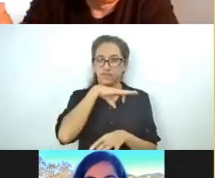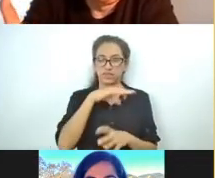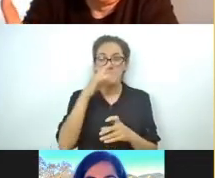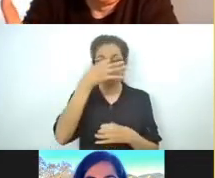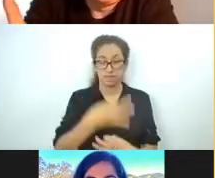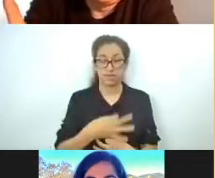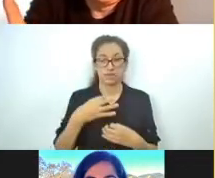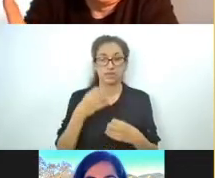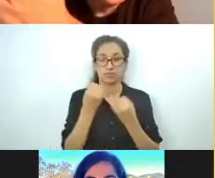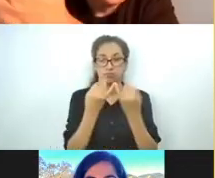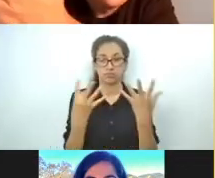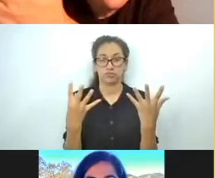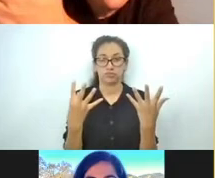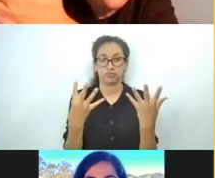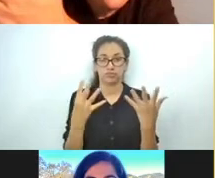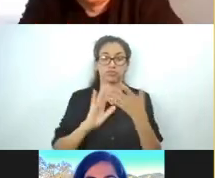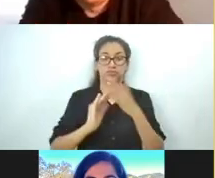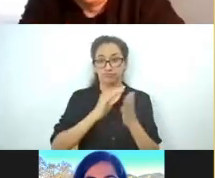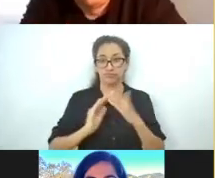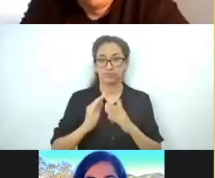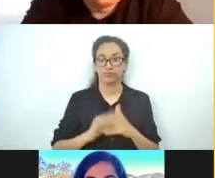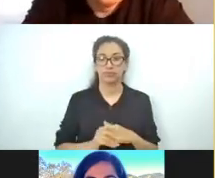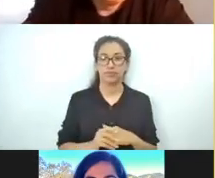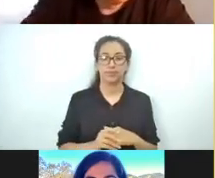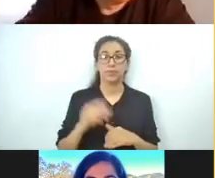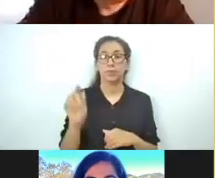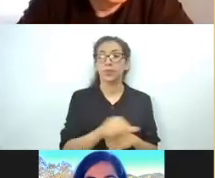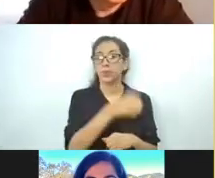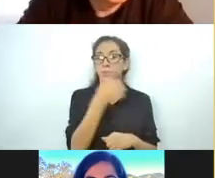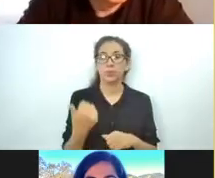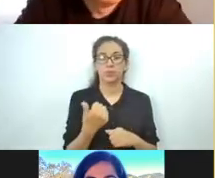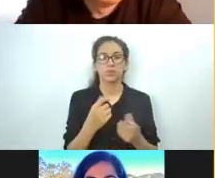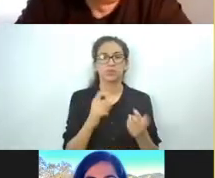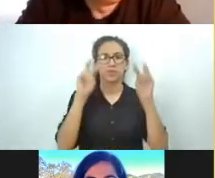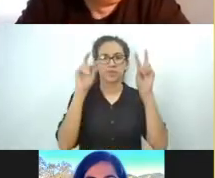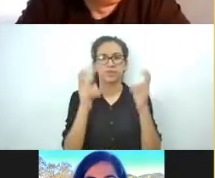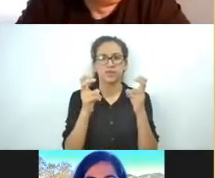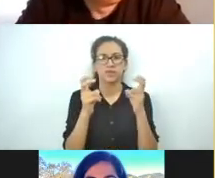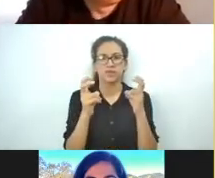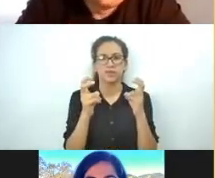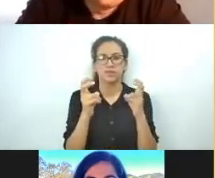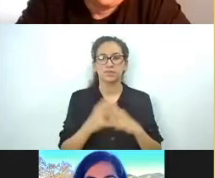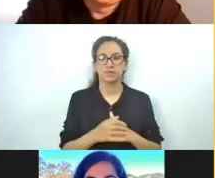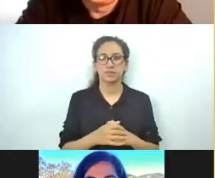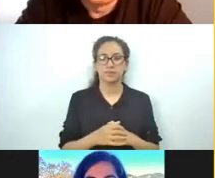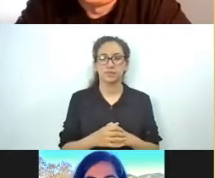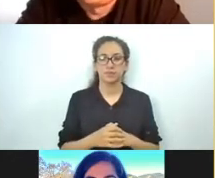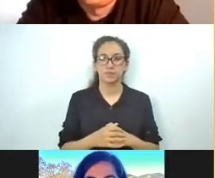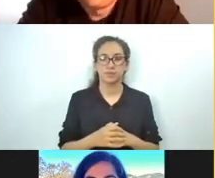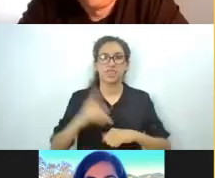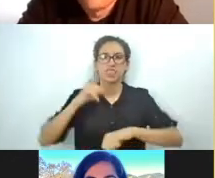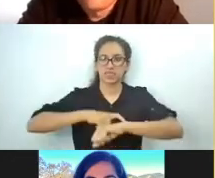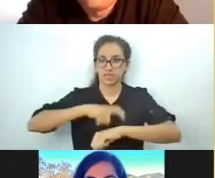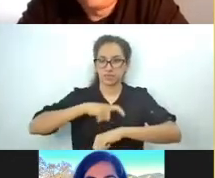realidad poblacional. Y luego vinieron los temas de criterio de